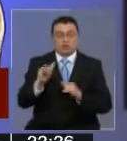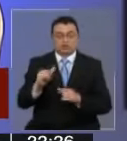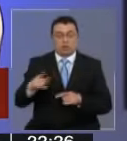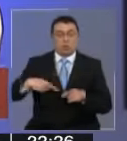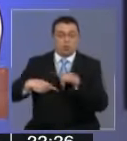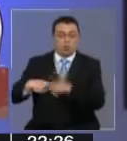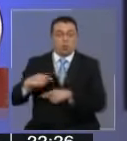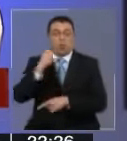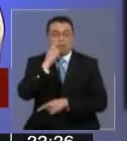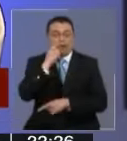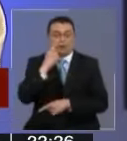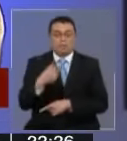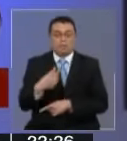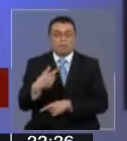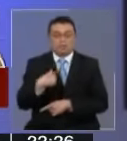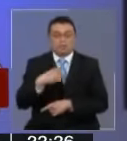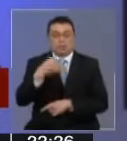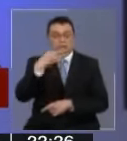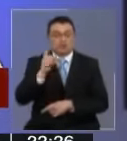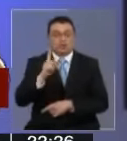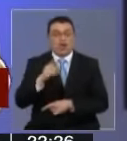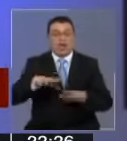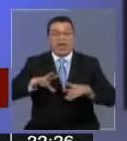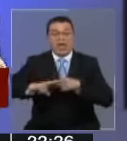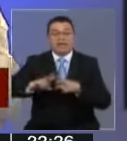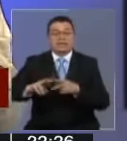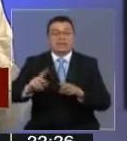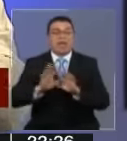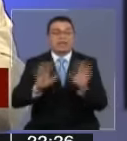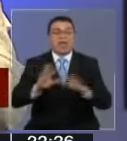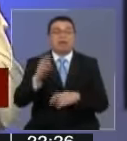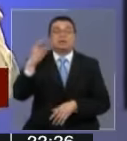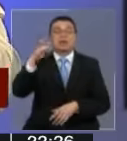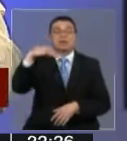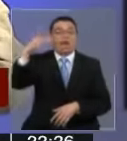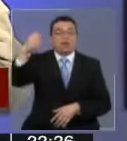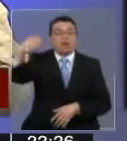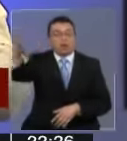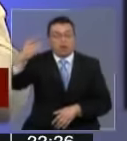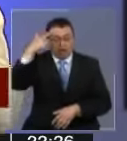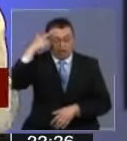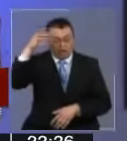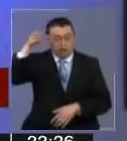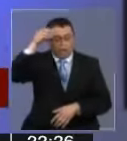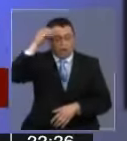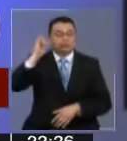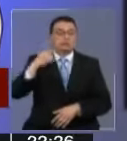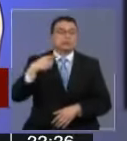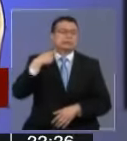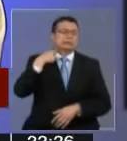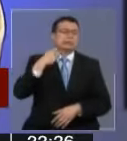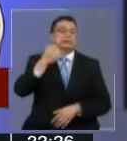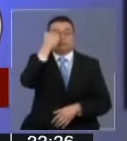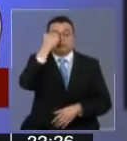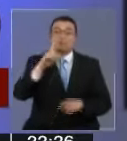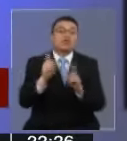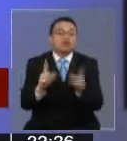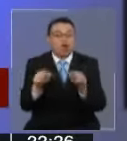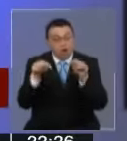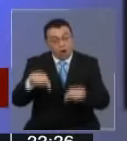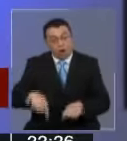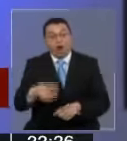humano, porque no puedo tomar la decisión de no hacer nada y en 30 años más darme cuenta de que sí había efecto humano y no haber tomado ninguna decisión. Hoy